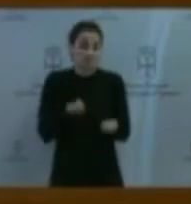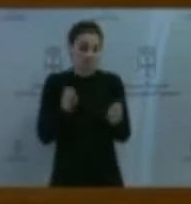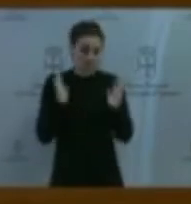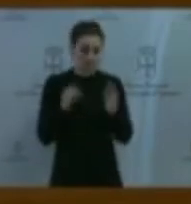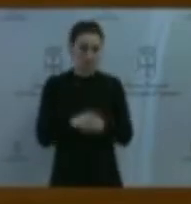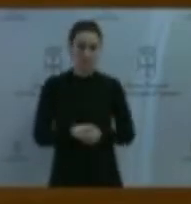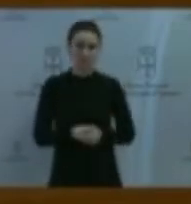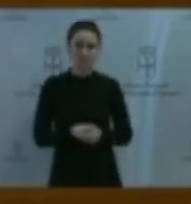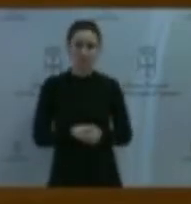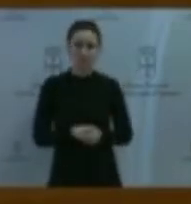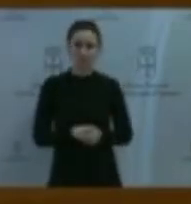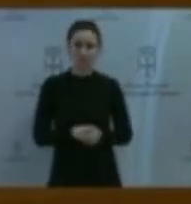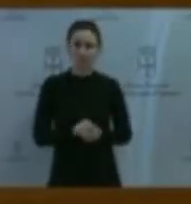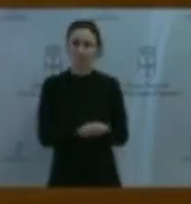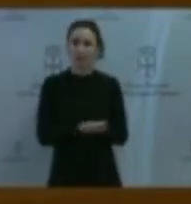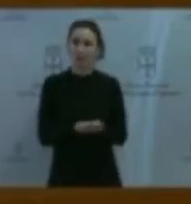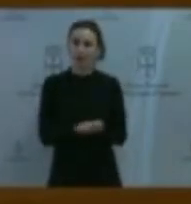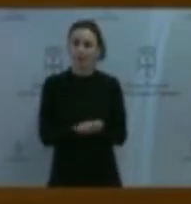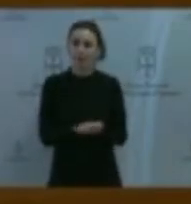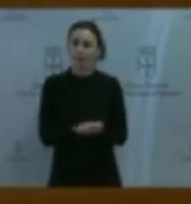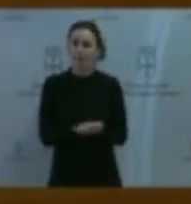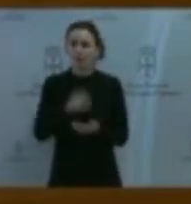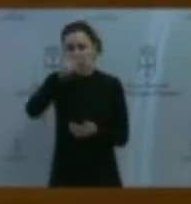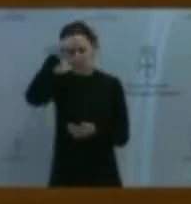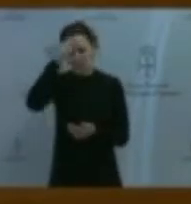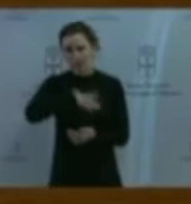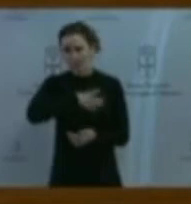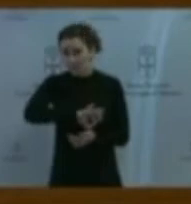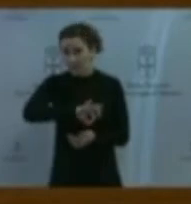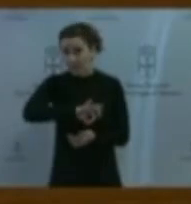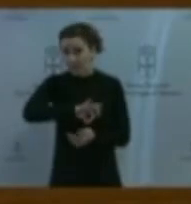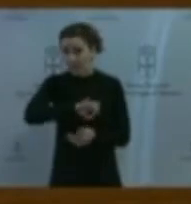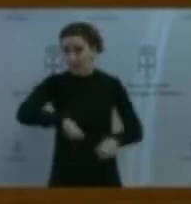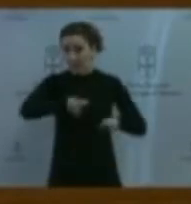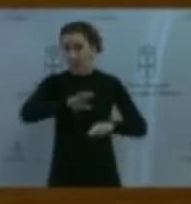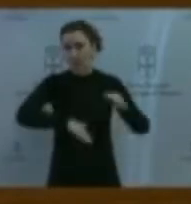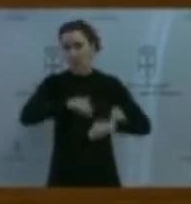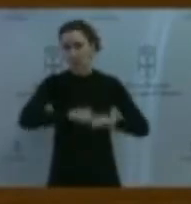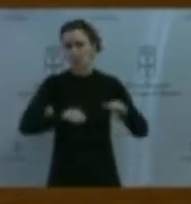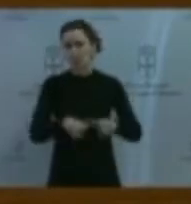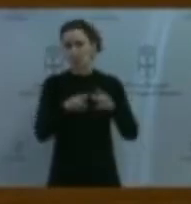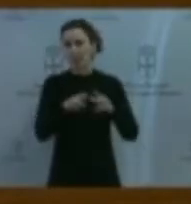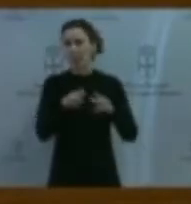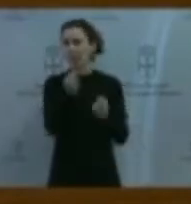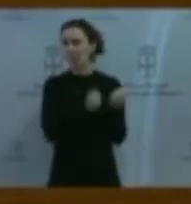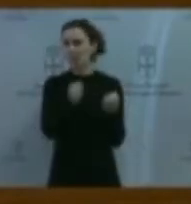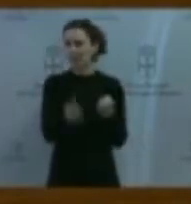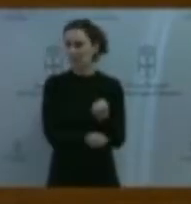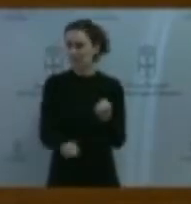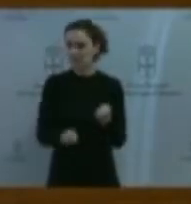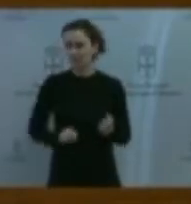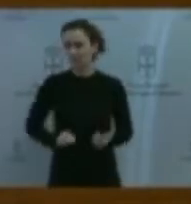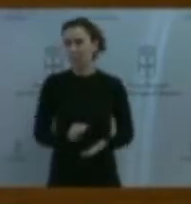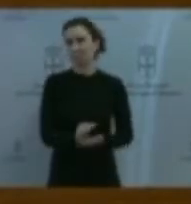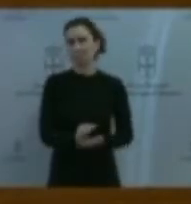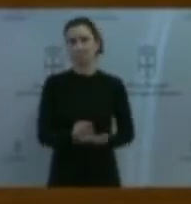es, ¿puede la cultura tener un papel clave en la reconstrucción social y económica? Creemos que sí. ¿Es compatible hablar del orgullo por la cultura hecha en